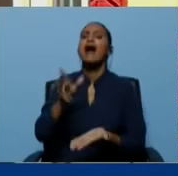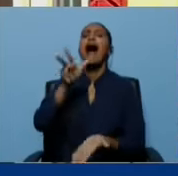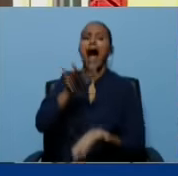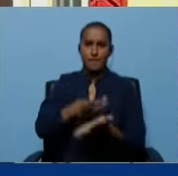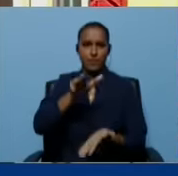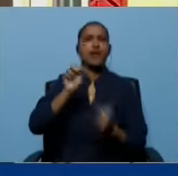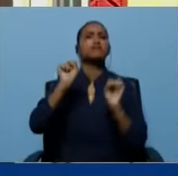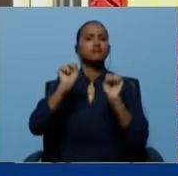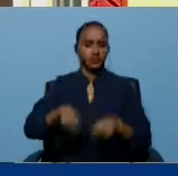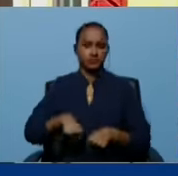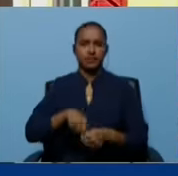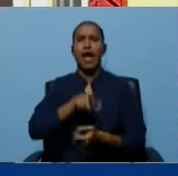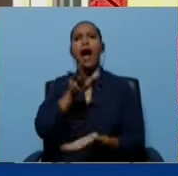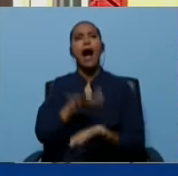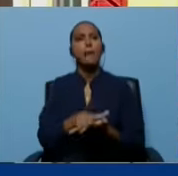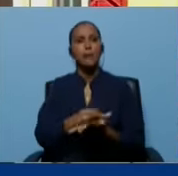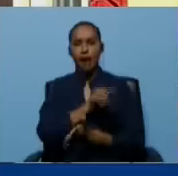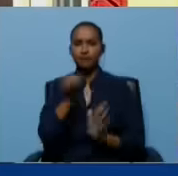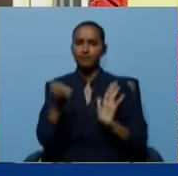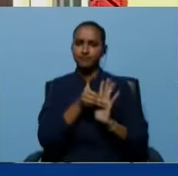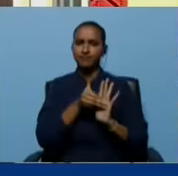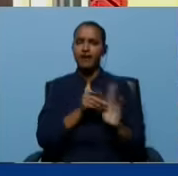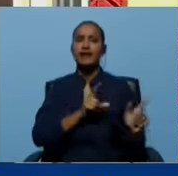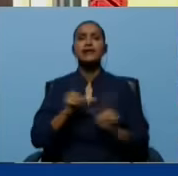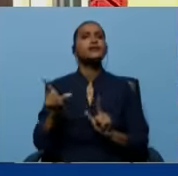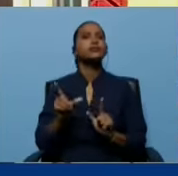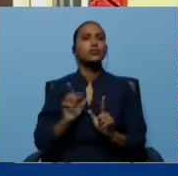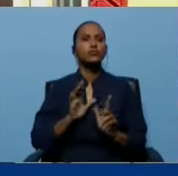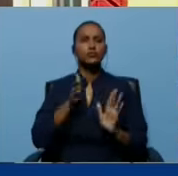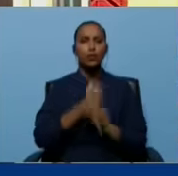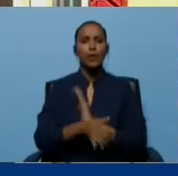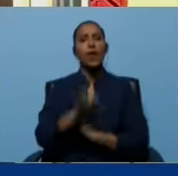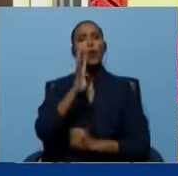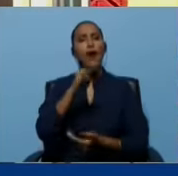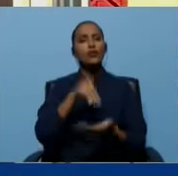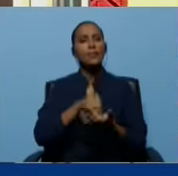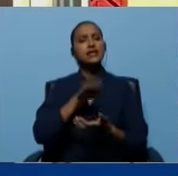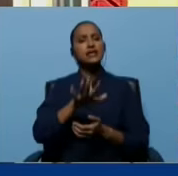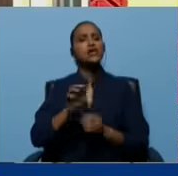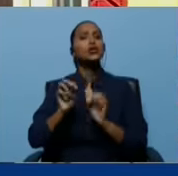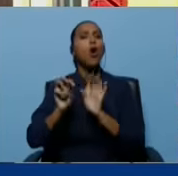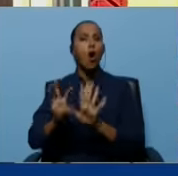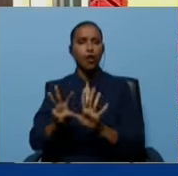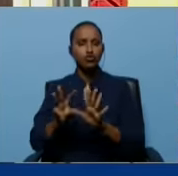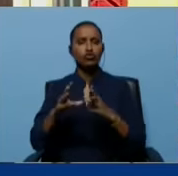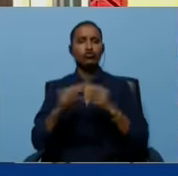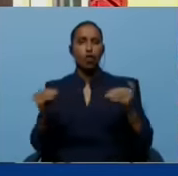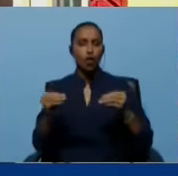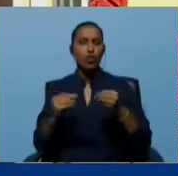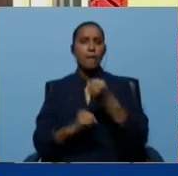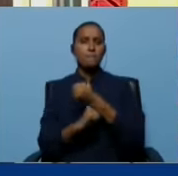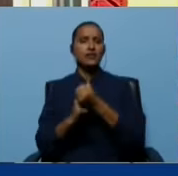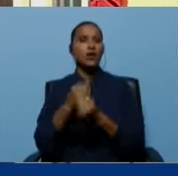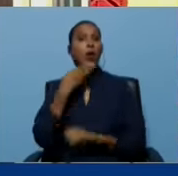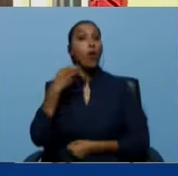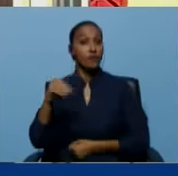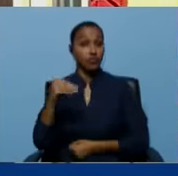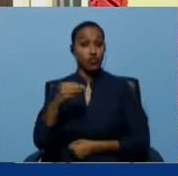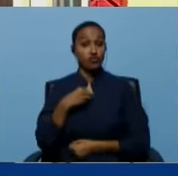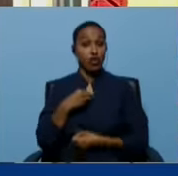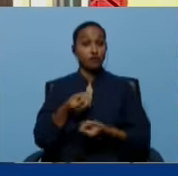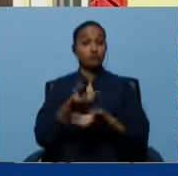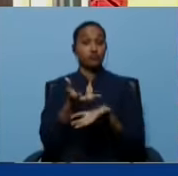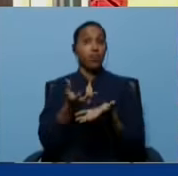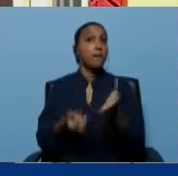Y así aprovechamos, instalamos los 4.508 comités de base de la juventud. Yo lanzo esta idea, este